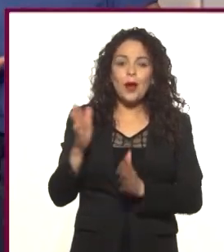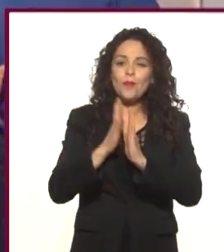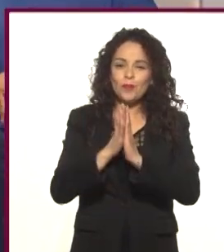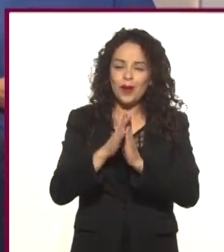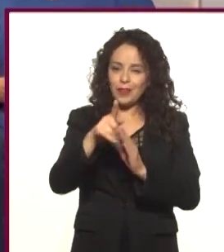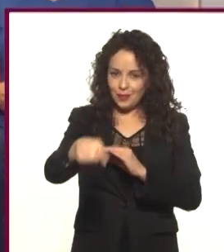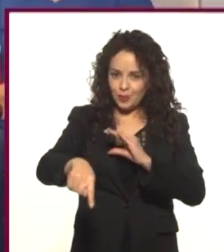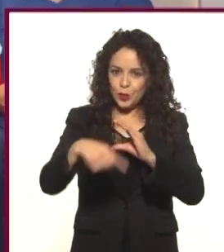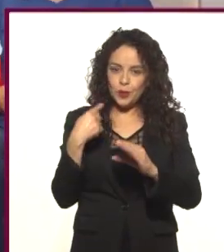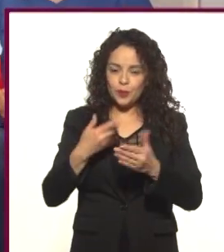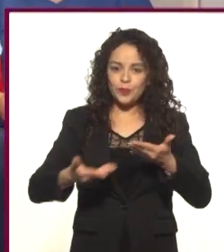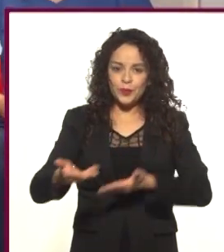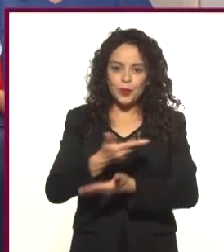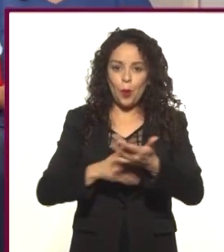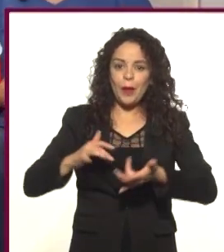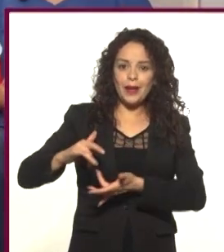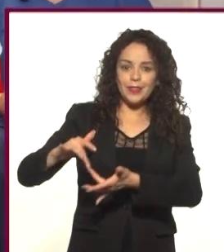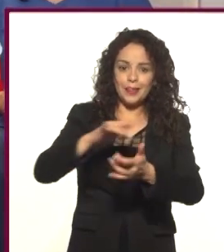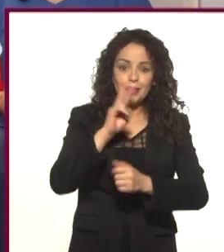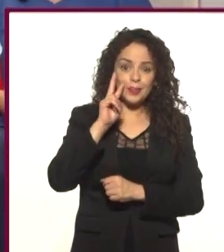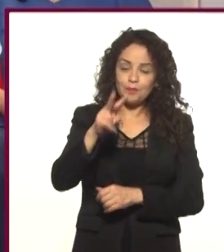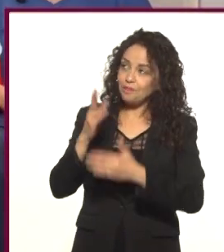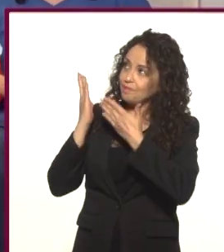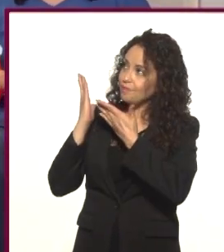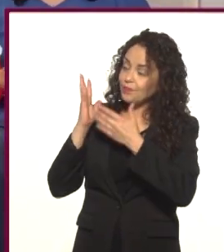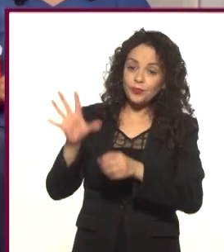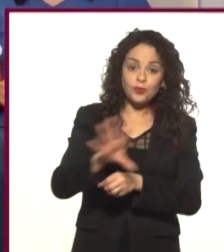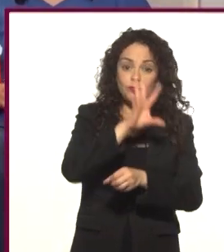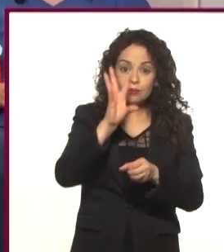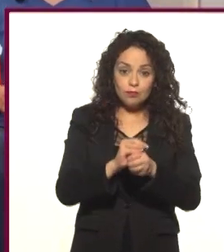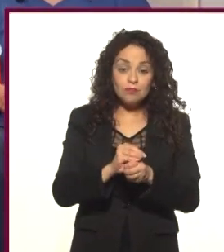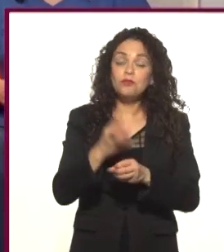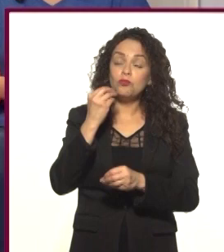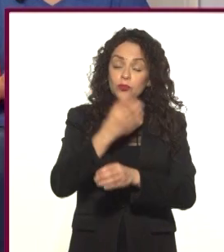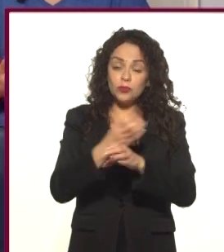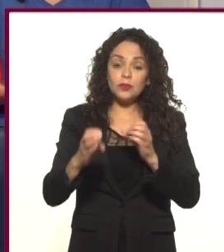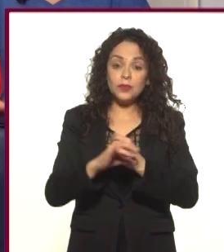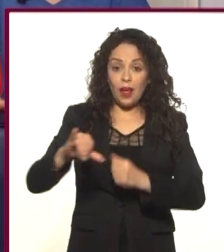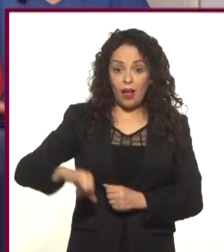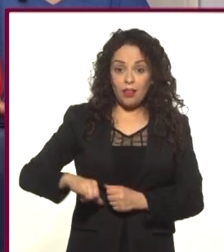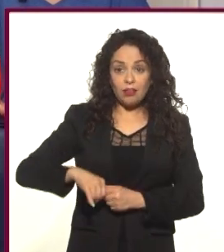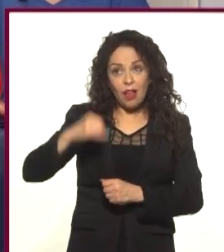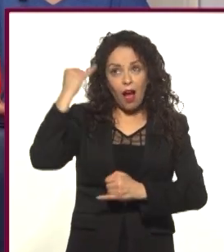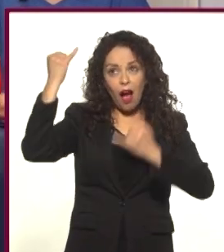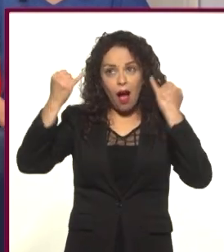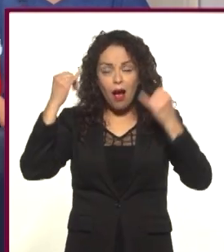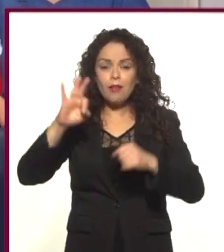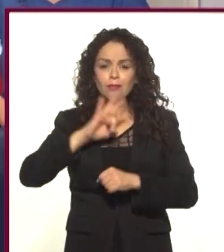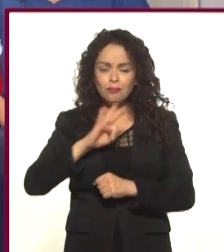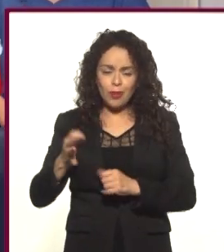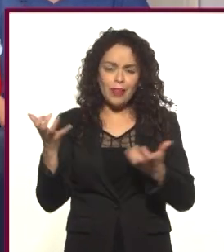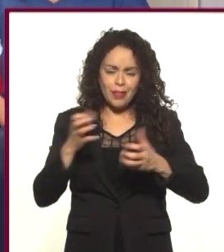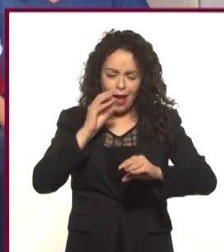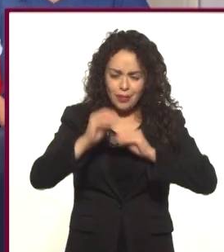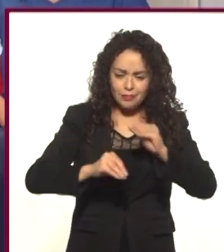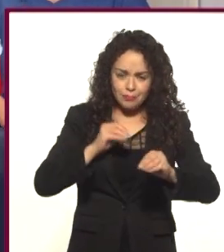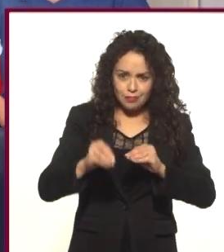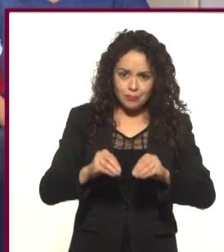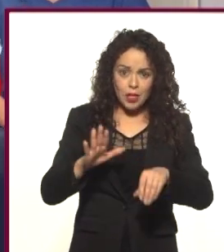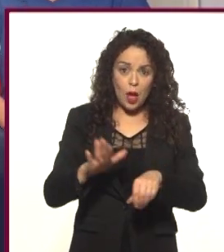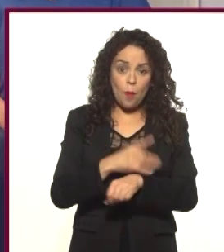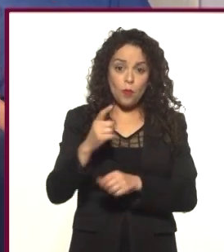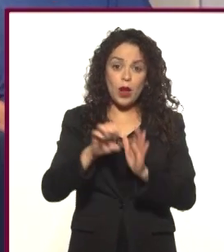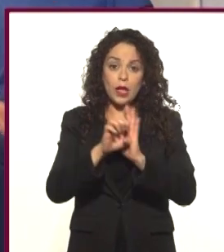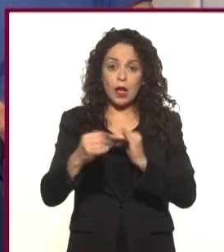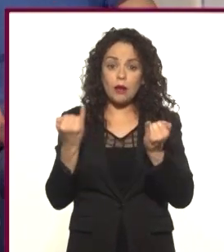olviden dejarnos sus creaciones en nuestras redes sociales. Seguro todos tienen cosas súper interesantes por imaginar. Porque como